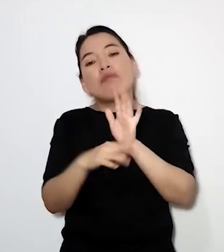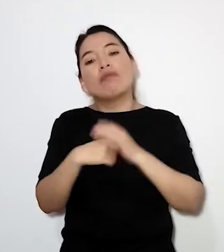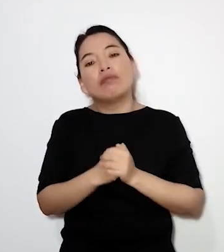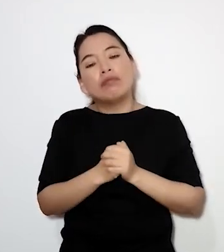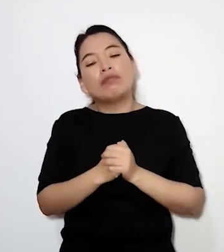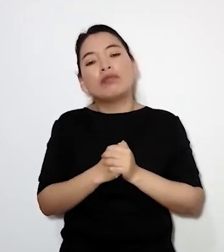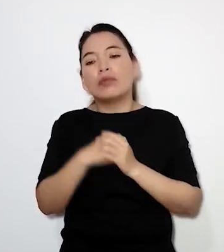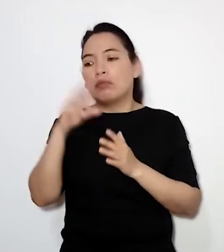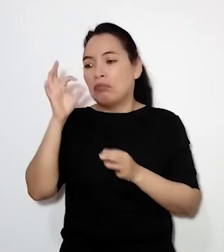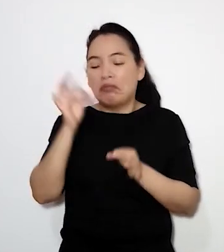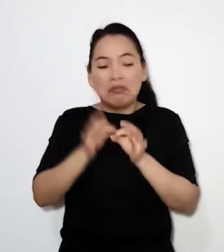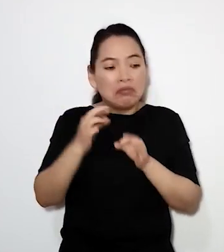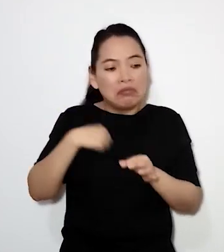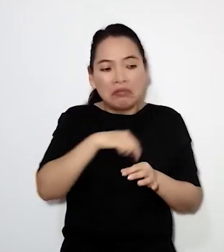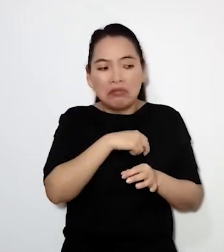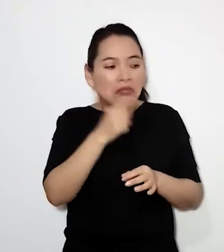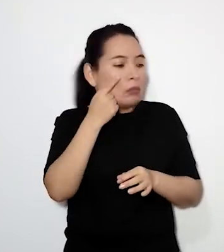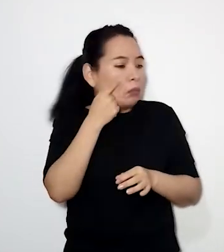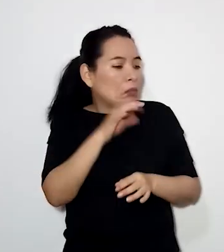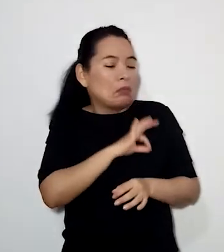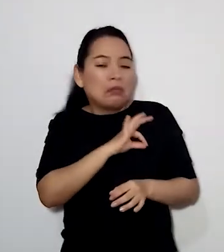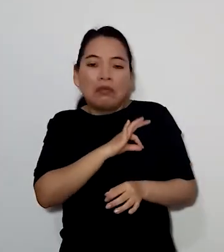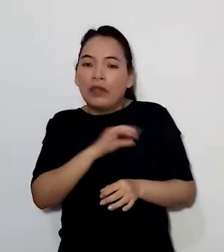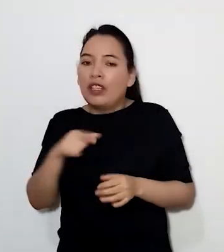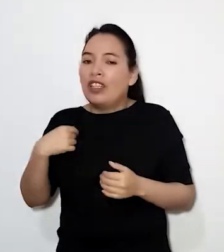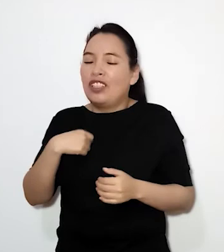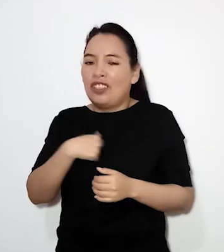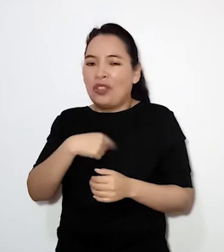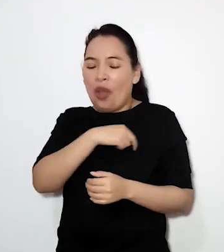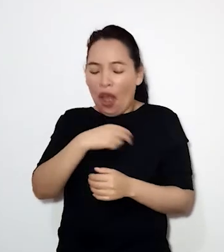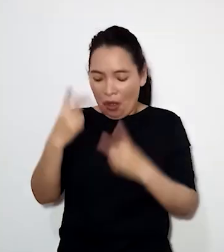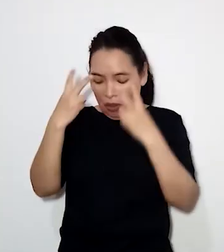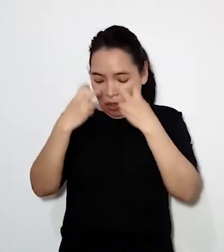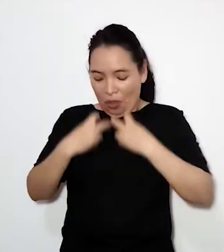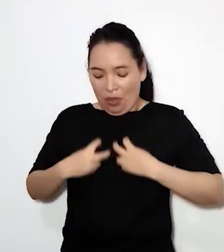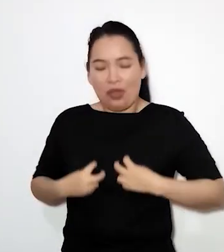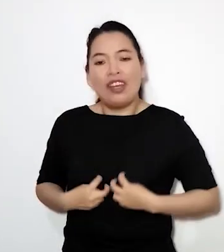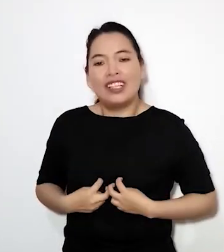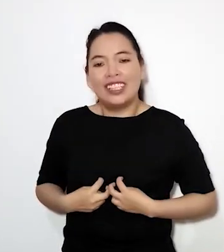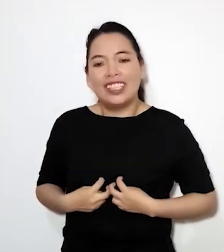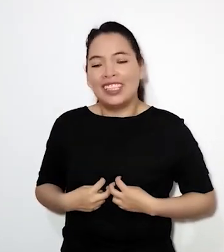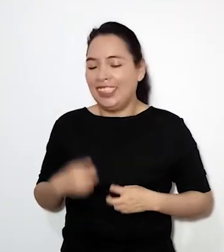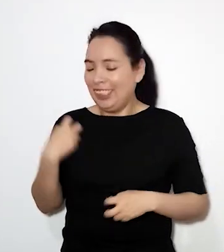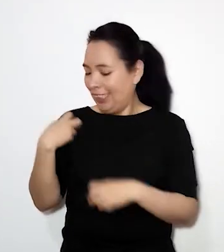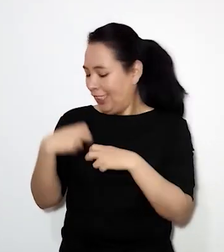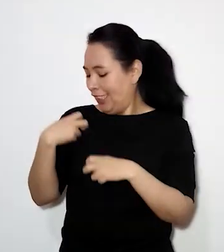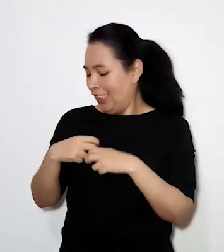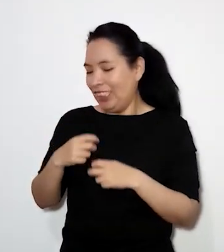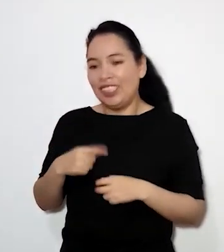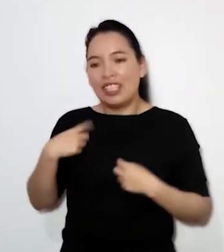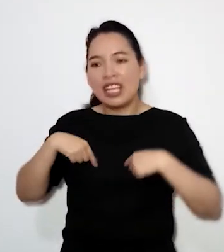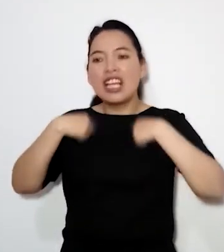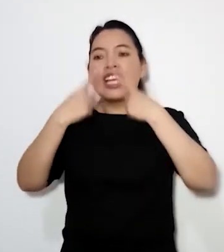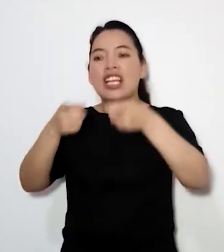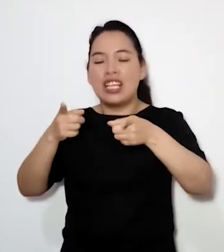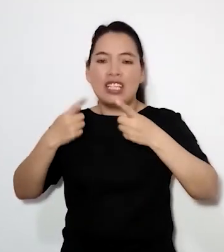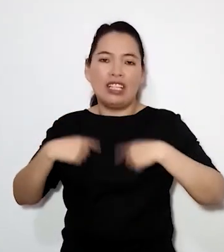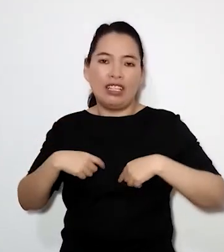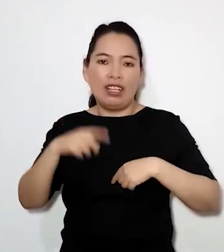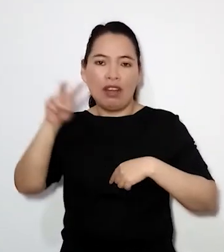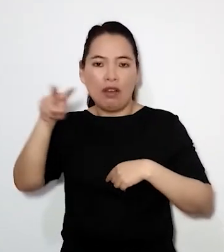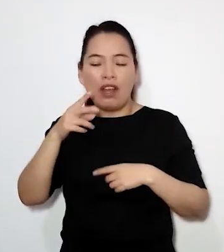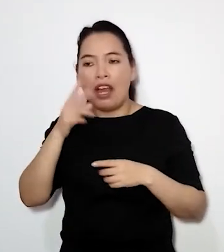propios prejuicios, es un poco difícil bajar y romper las barreras y las demás barreras, porque una vez que se lleva a cabo esta